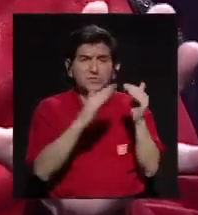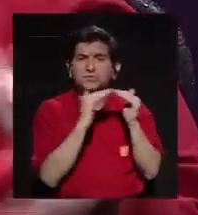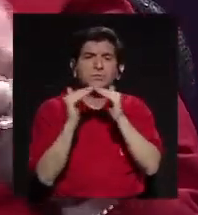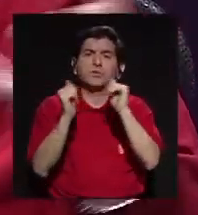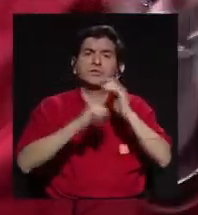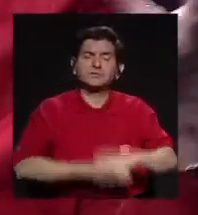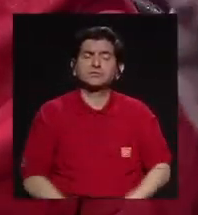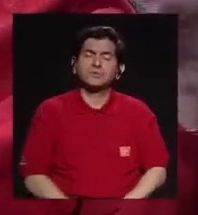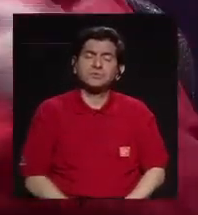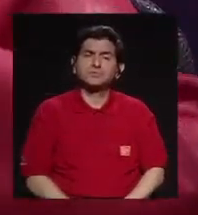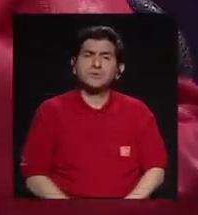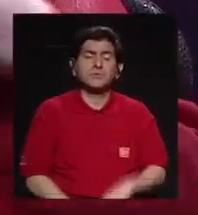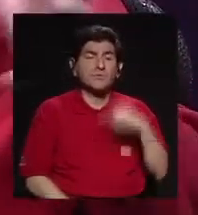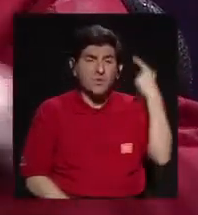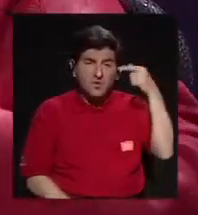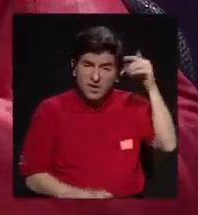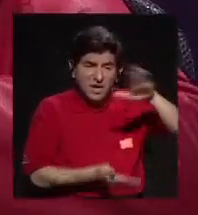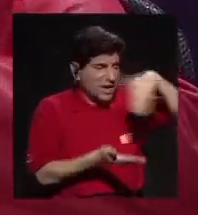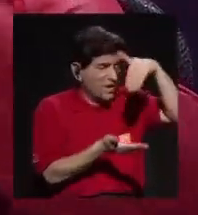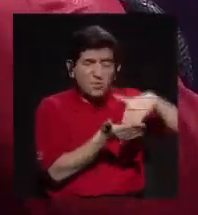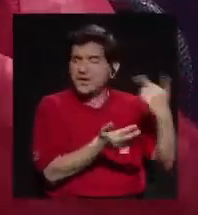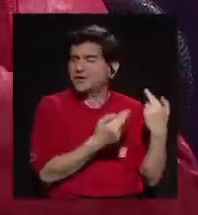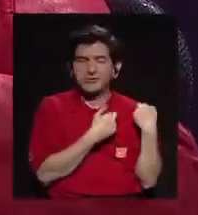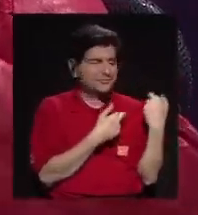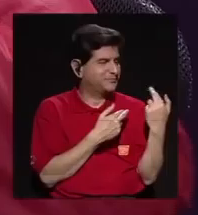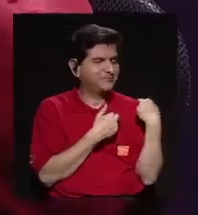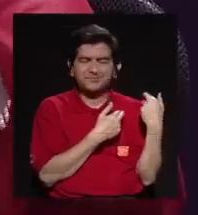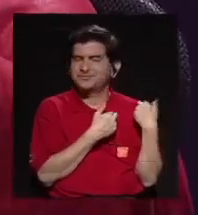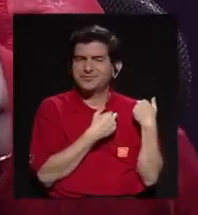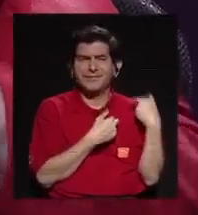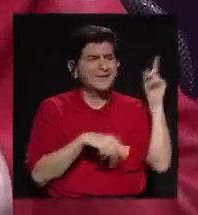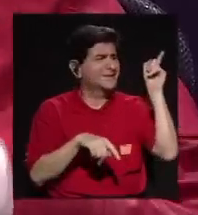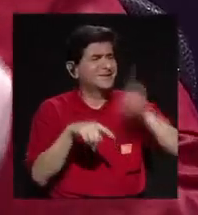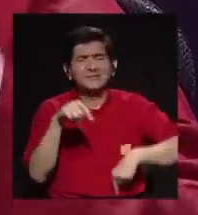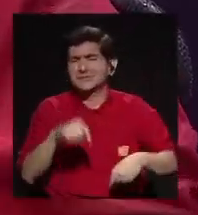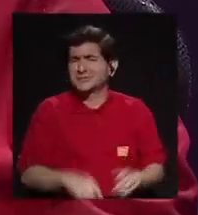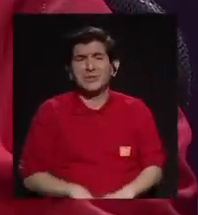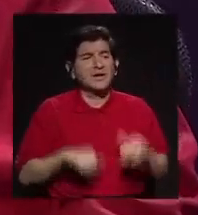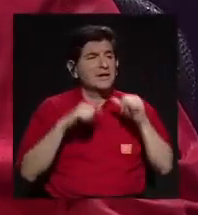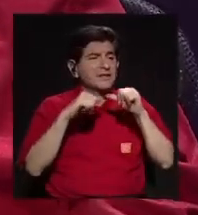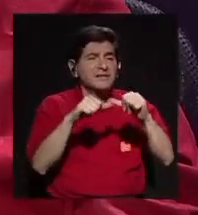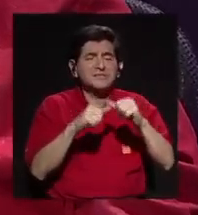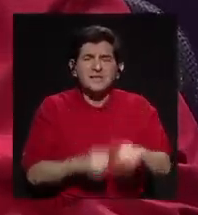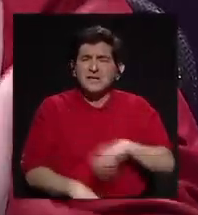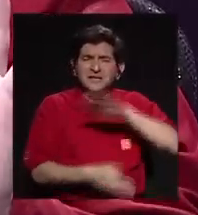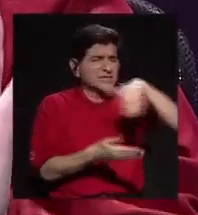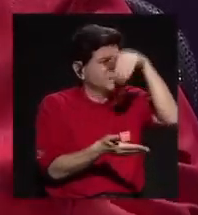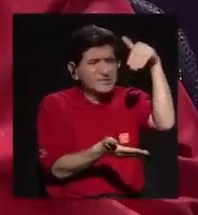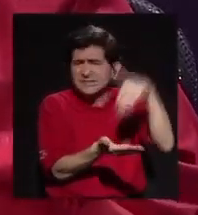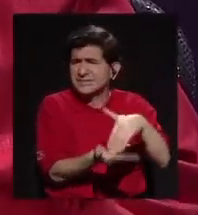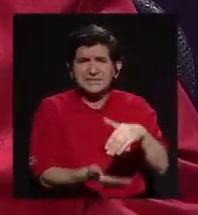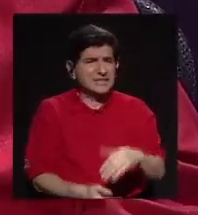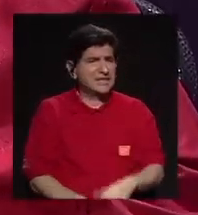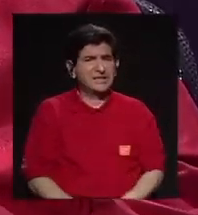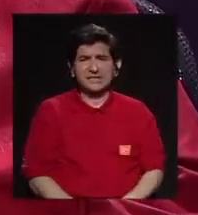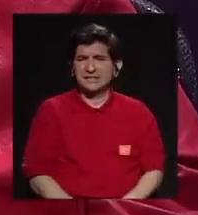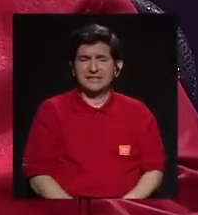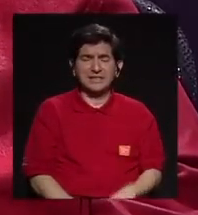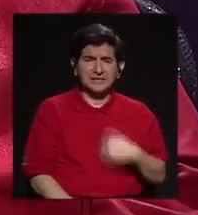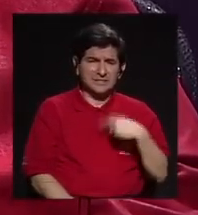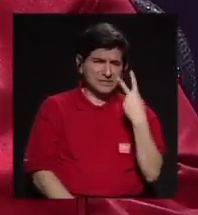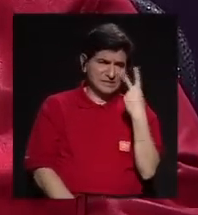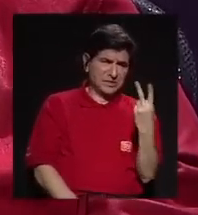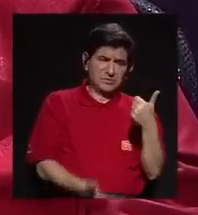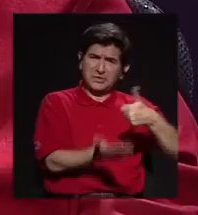poblaciones, ¿verdad? Porque el gobierno central no es el encargado tampoco, o sea, no es posible seguir con esta centralización. Y yo creo que yo veo